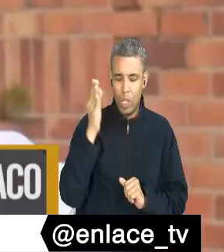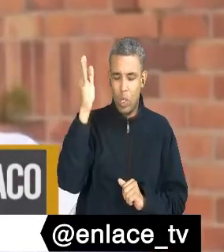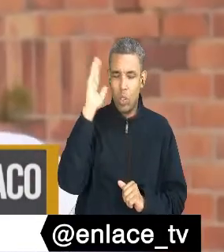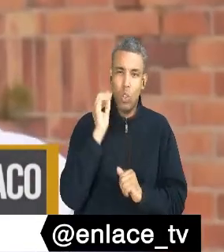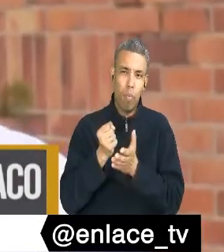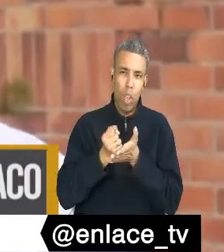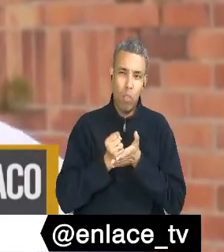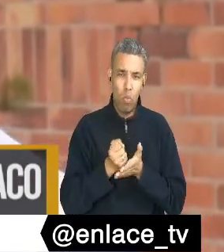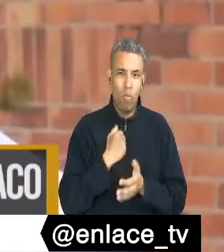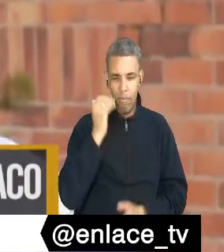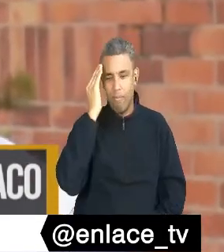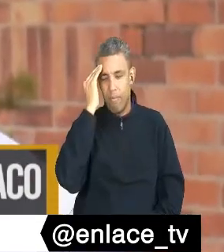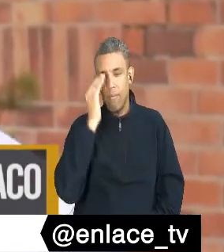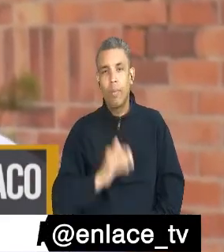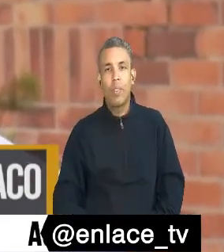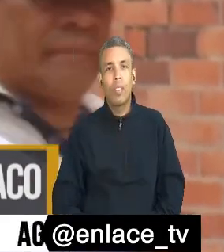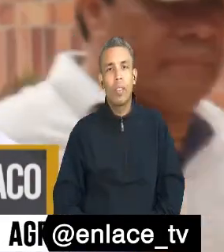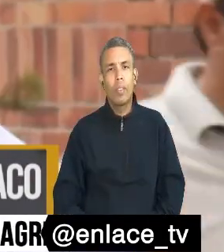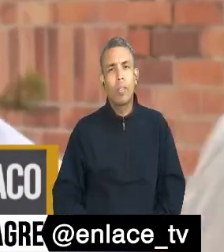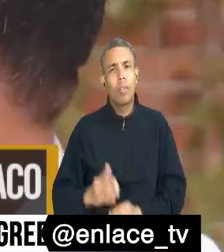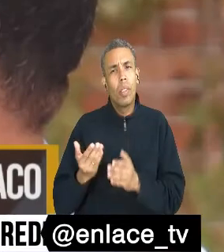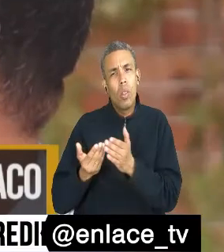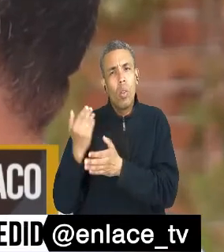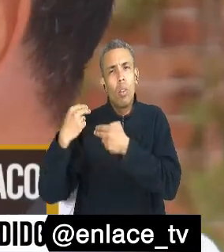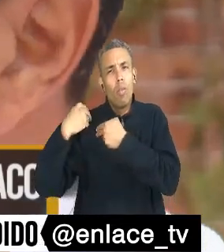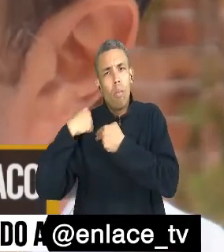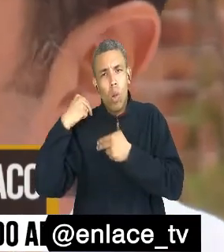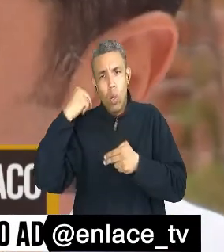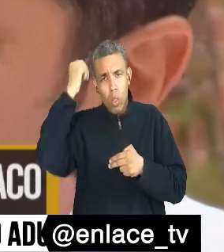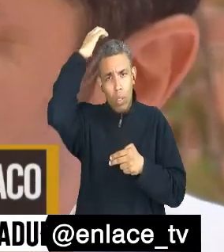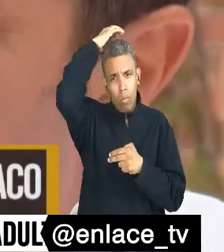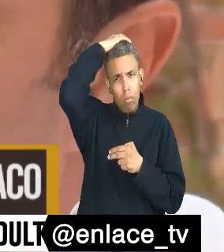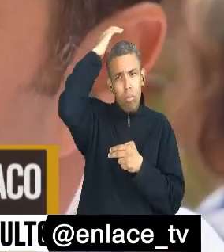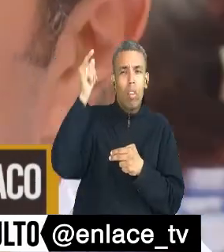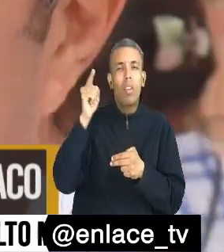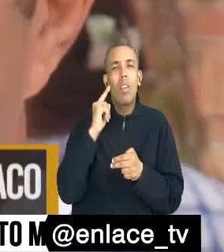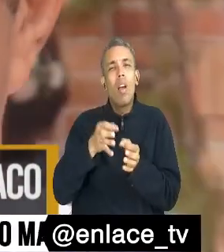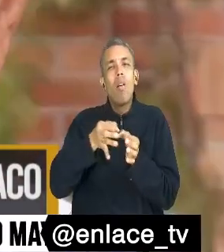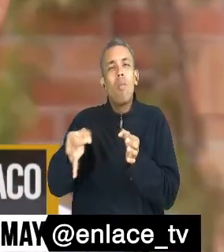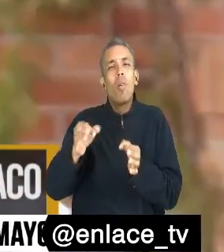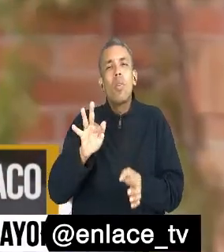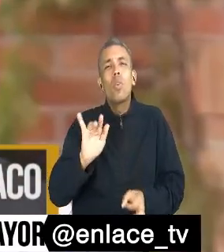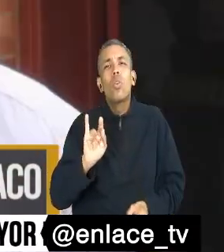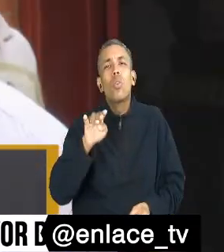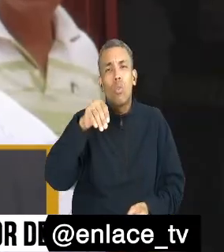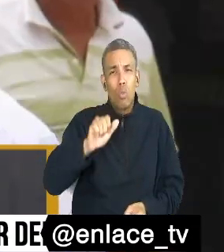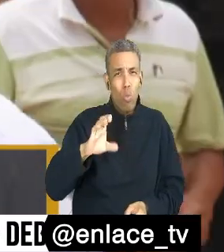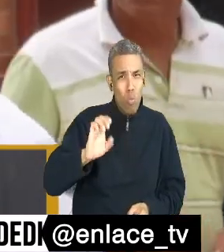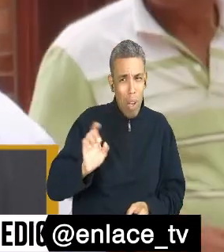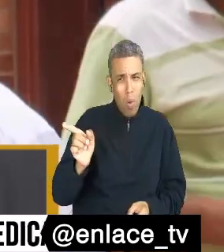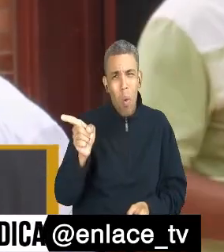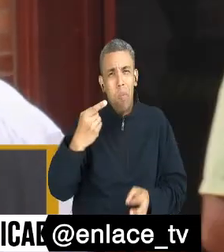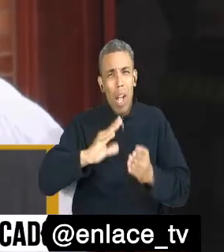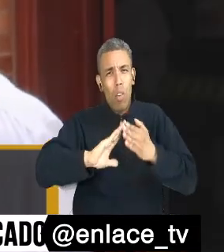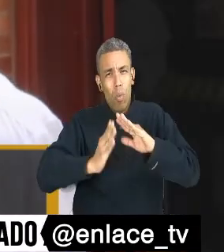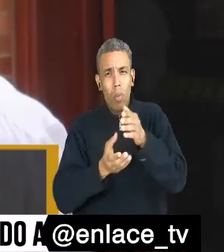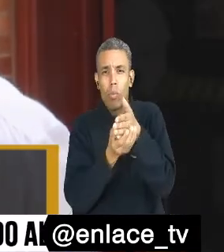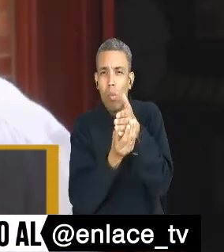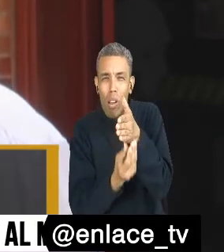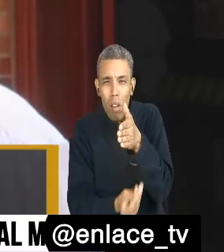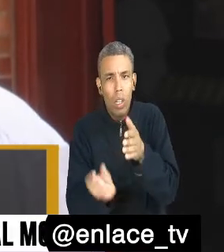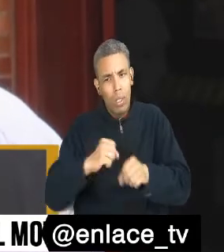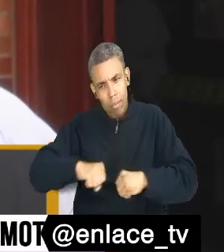encomendado. Monseñor tendrá la tarea de seguir trabajando por las comunidades más vulnerables. Es llegar a una nueva cultura, es una